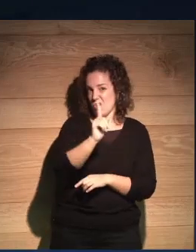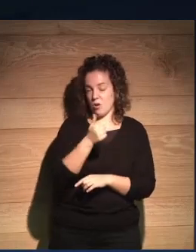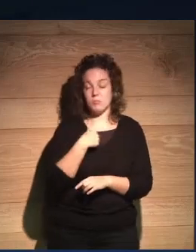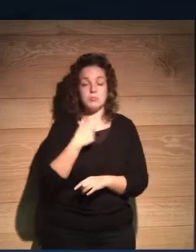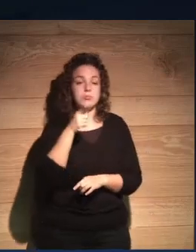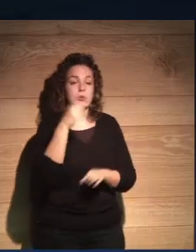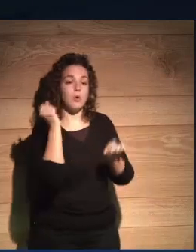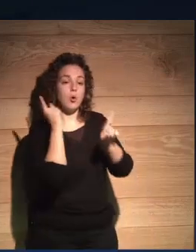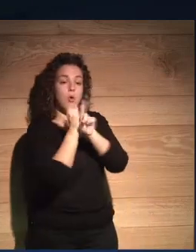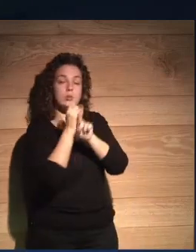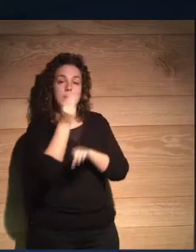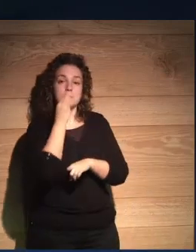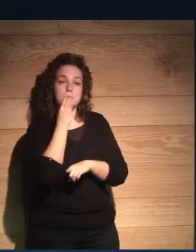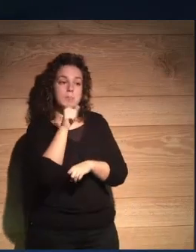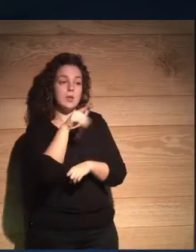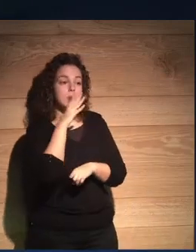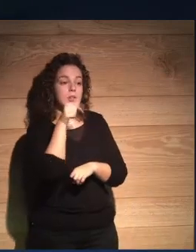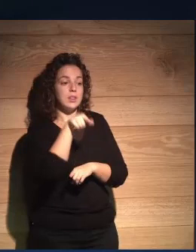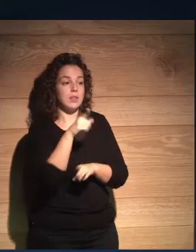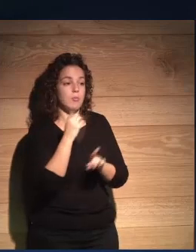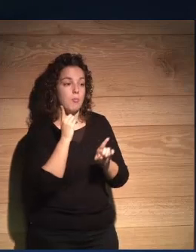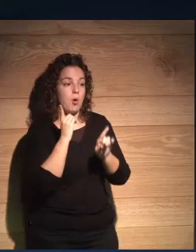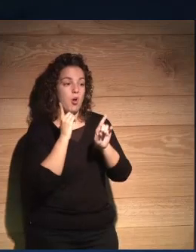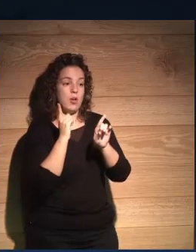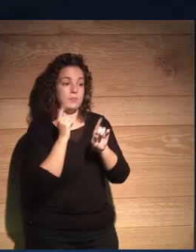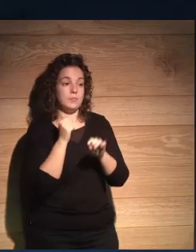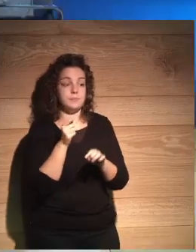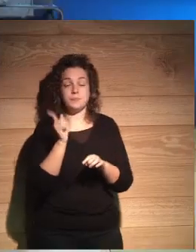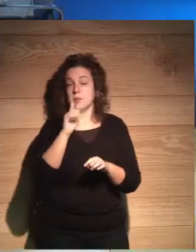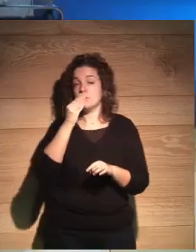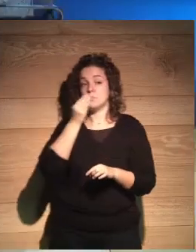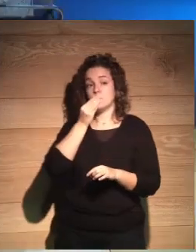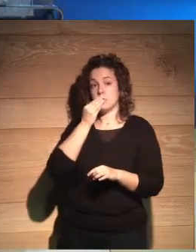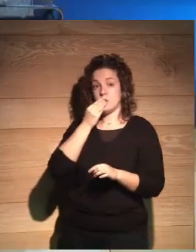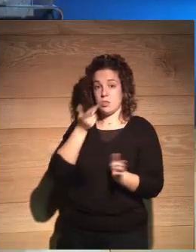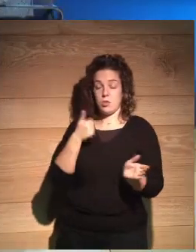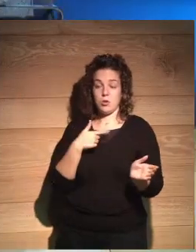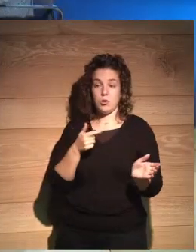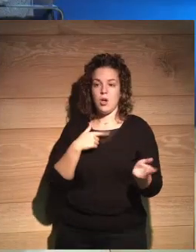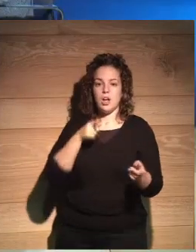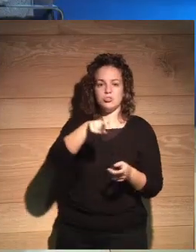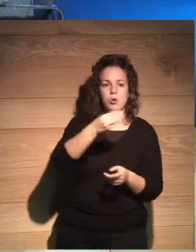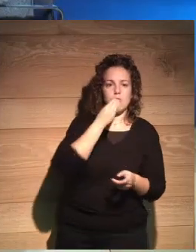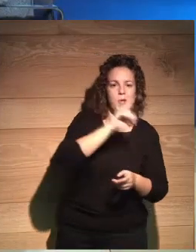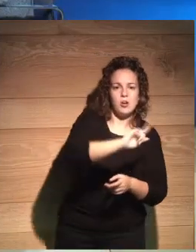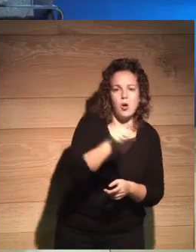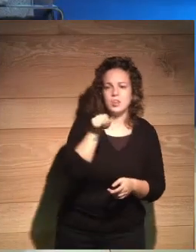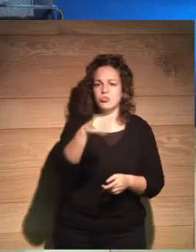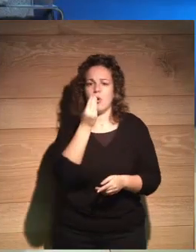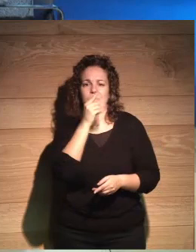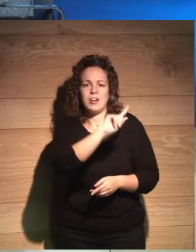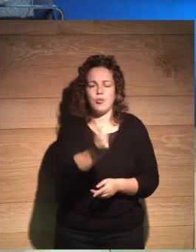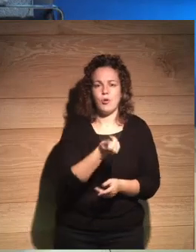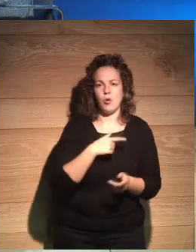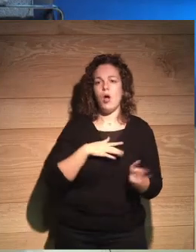un parte de la divulgación se le acusa de talibanismo, ya que lo dices. No, de la nutrición me quiero decir estar. No sé, hay que tomar esto, no hay que comer esto, no hay que consumir esto, no hay